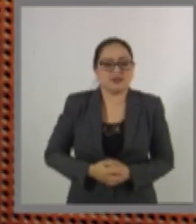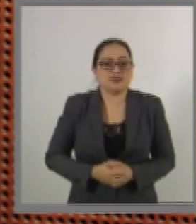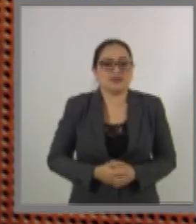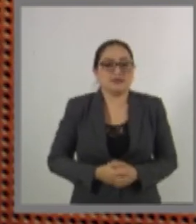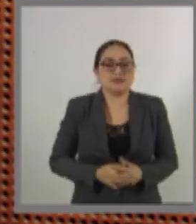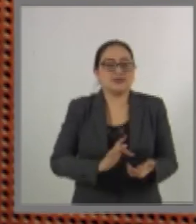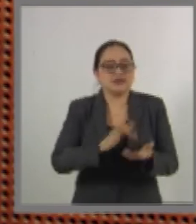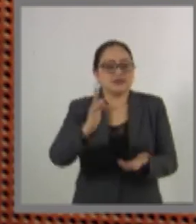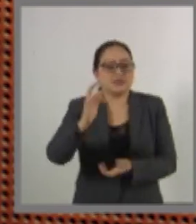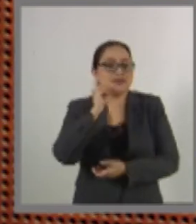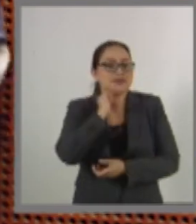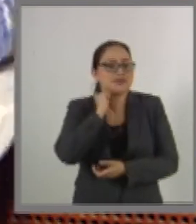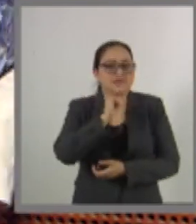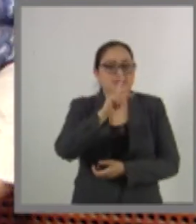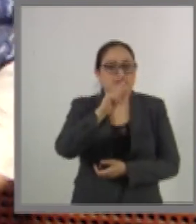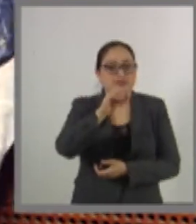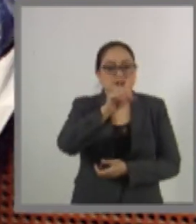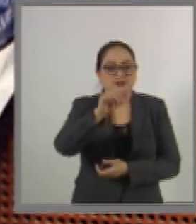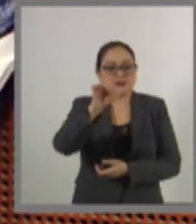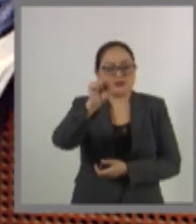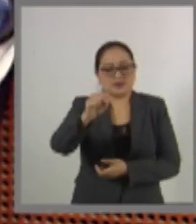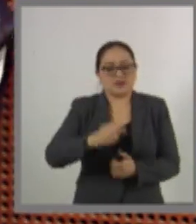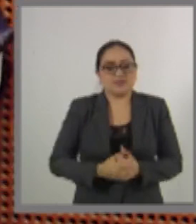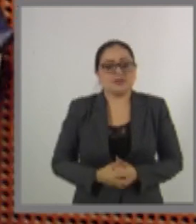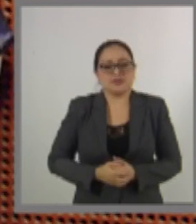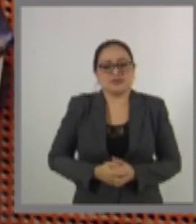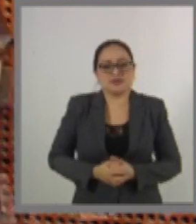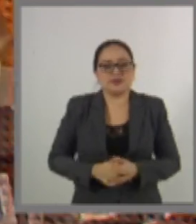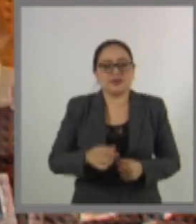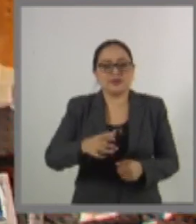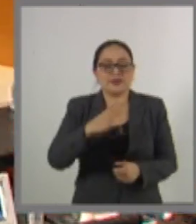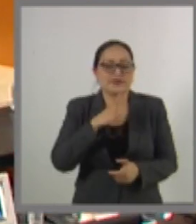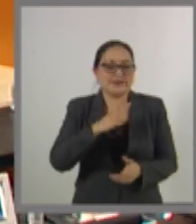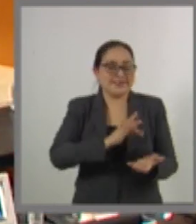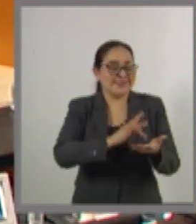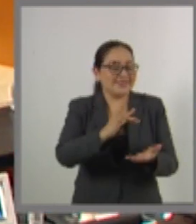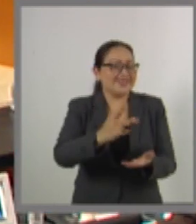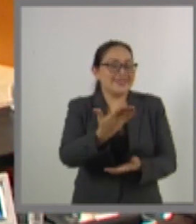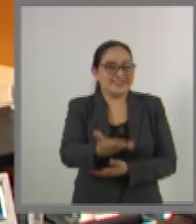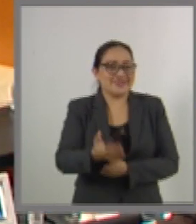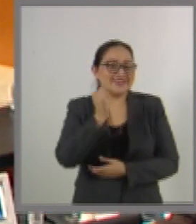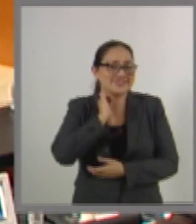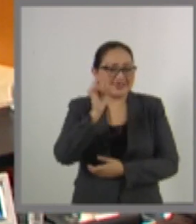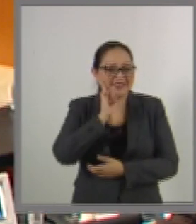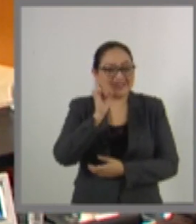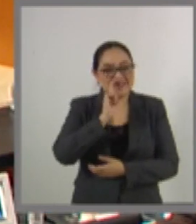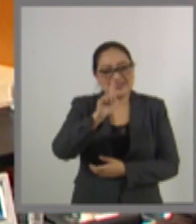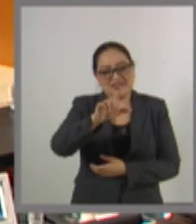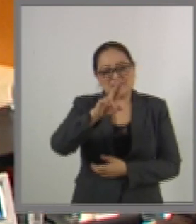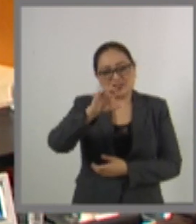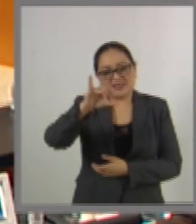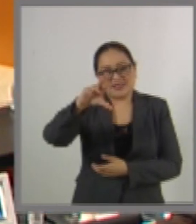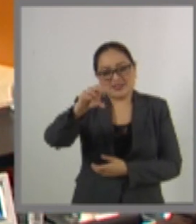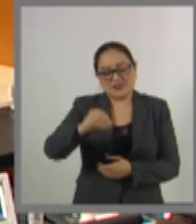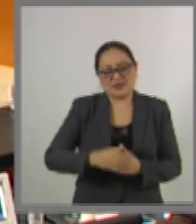Gracias, senador Pozos. Tiene el uso de la palabra la senadora Lucero Saldaña.